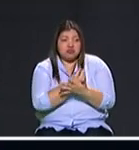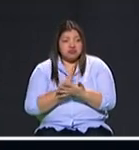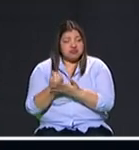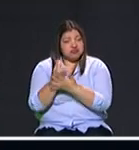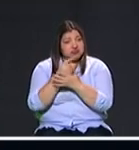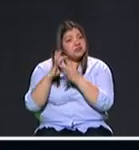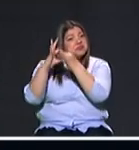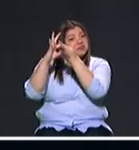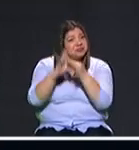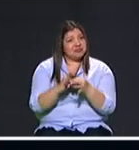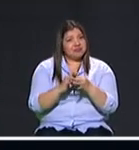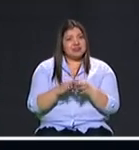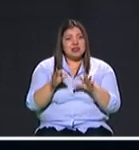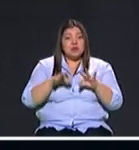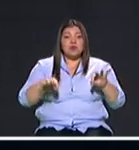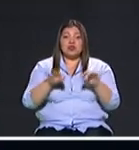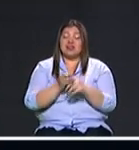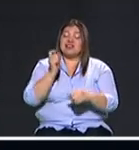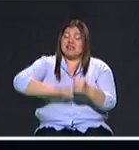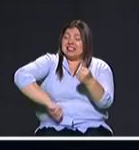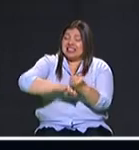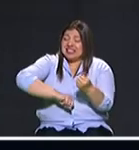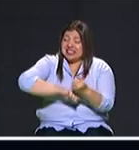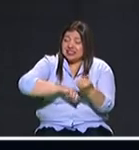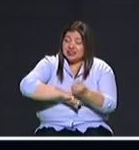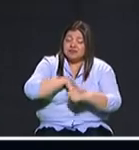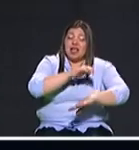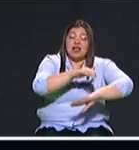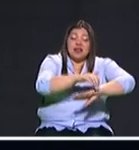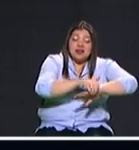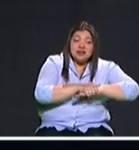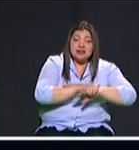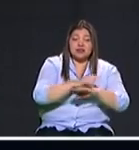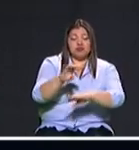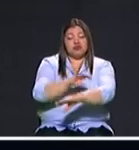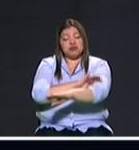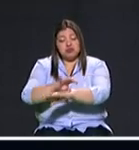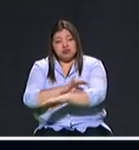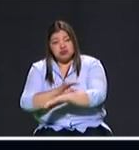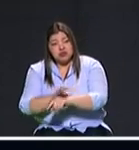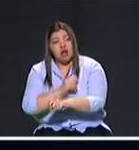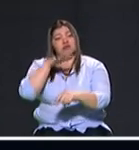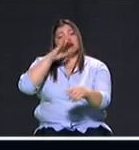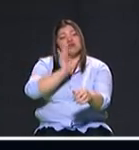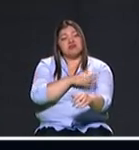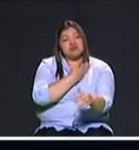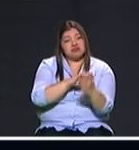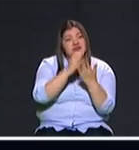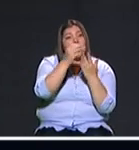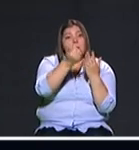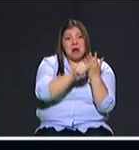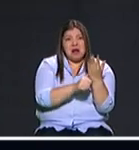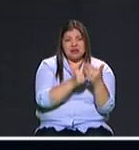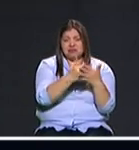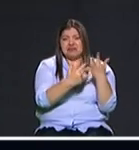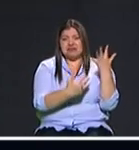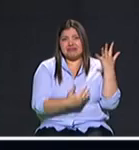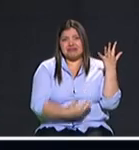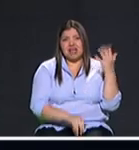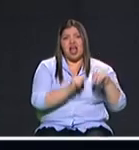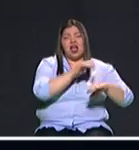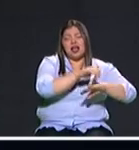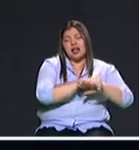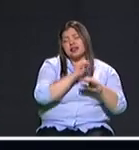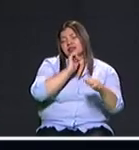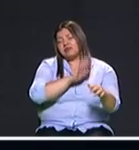nosotros tenemos que reforzar inglés como que reforzar programación música como un gran generador de cultura de integración además